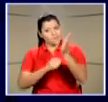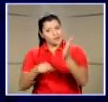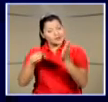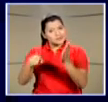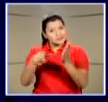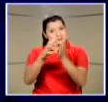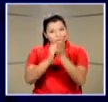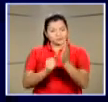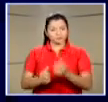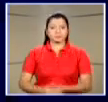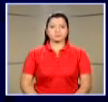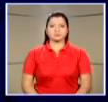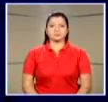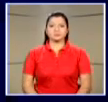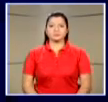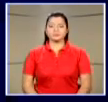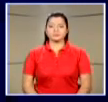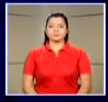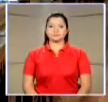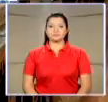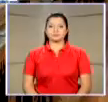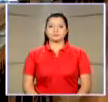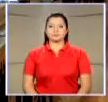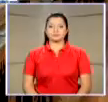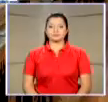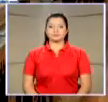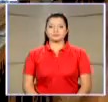estos recortes.